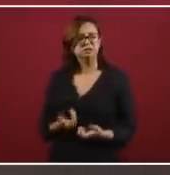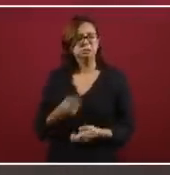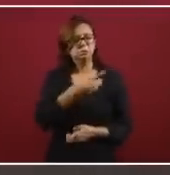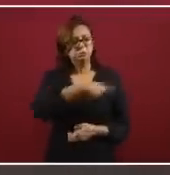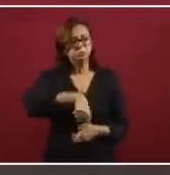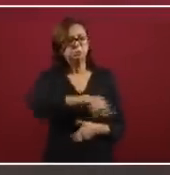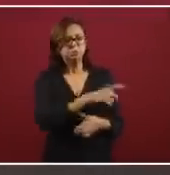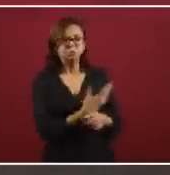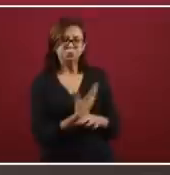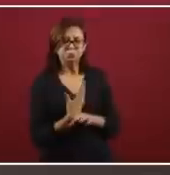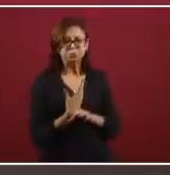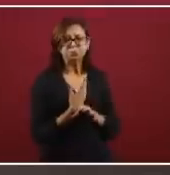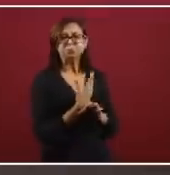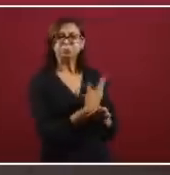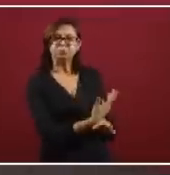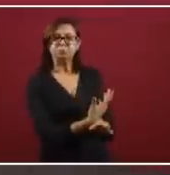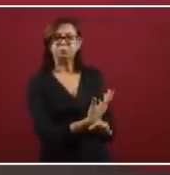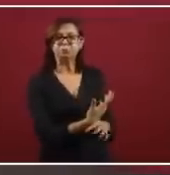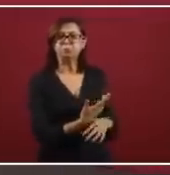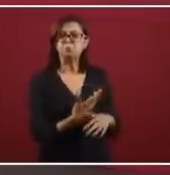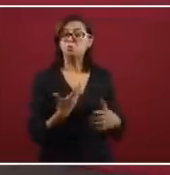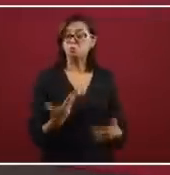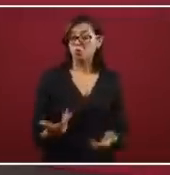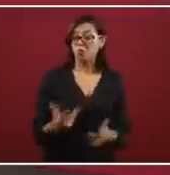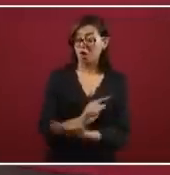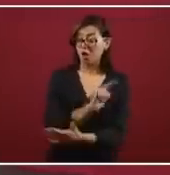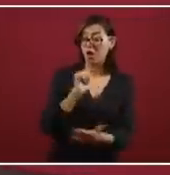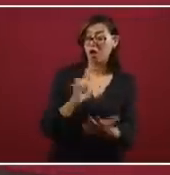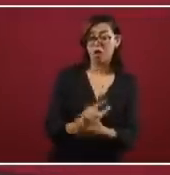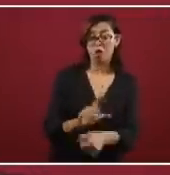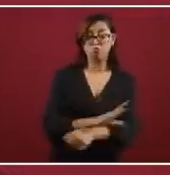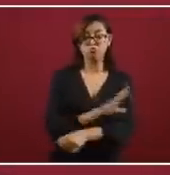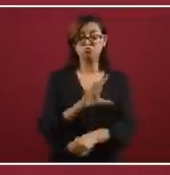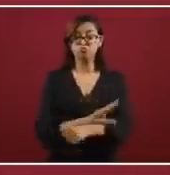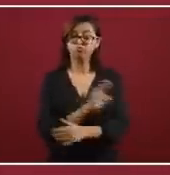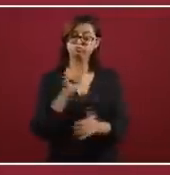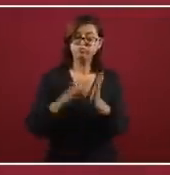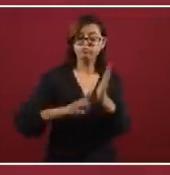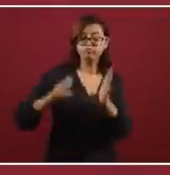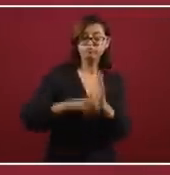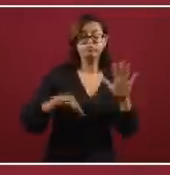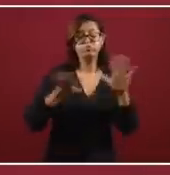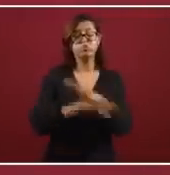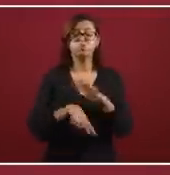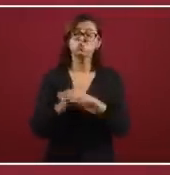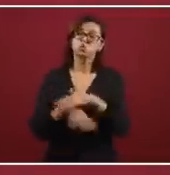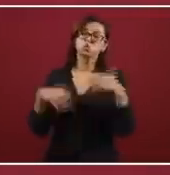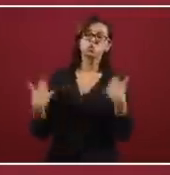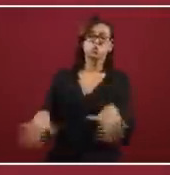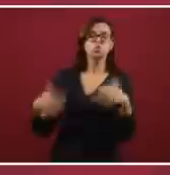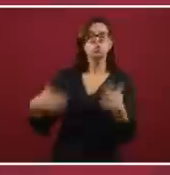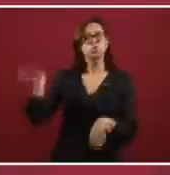diciendo de que la reforma energética era la panacea,